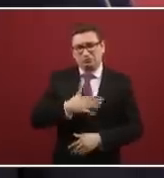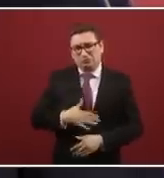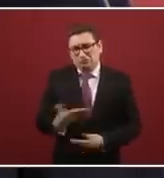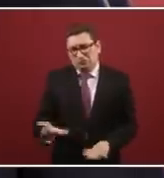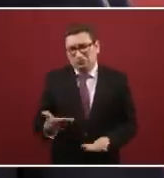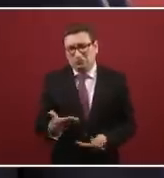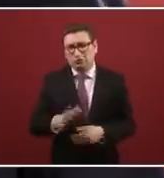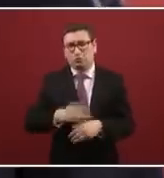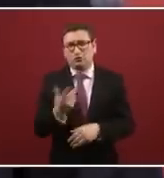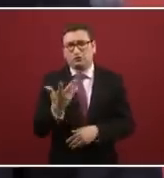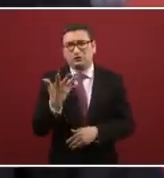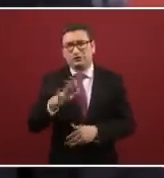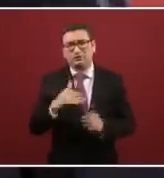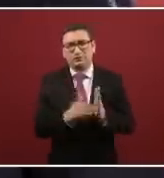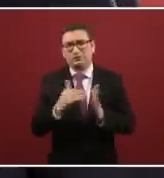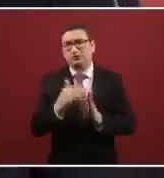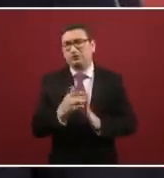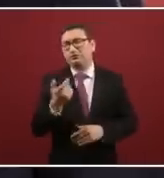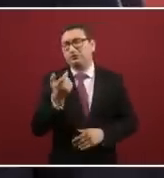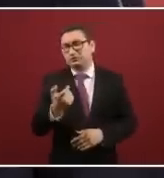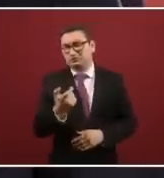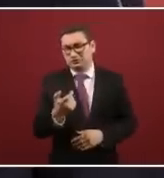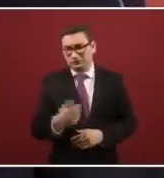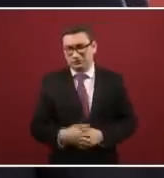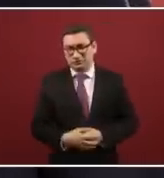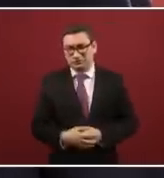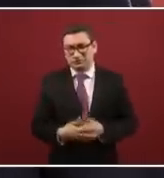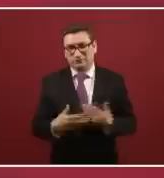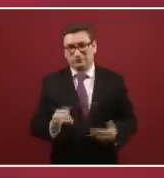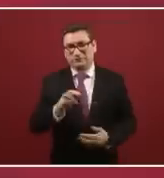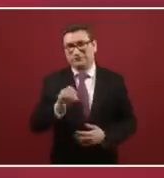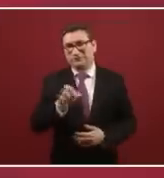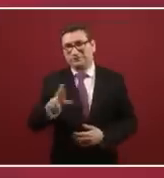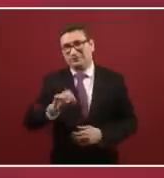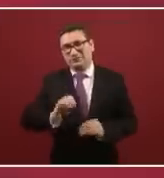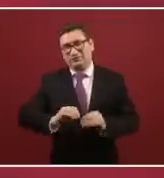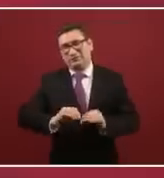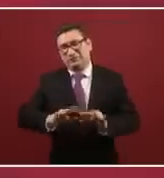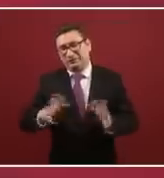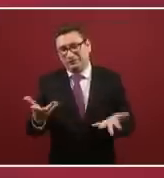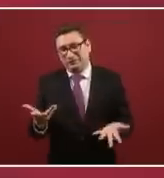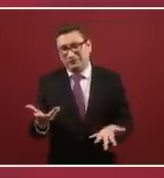por 10 millones de pesos o 20, pues era lo que se le daba